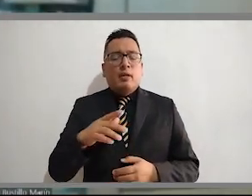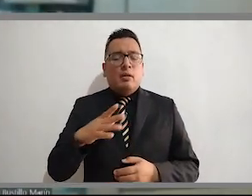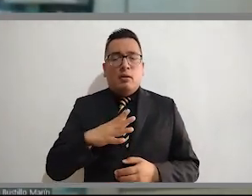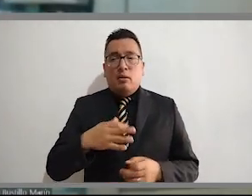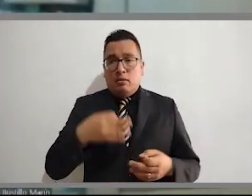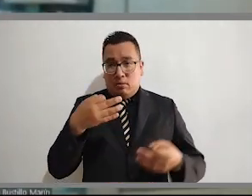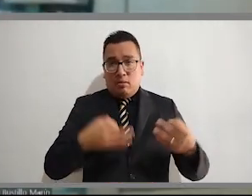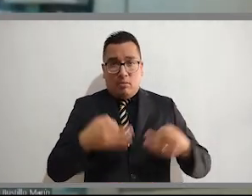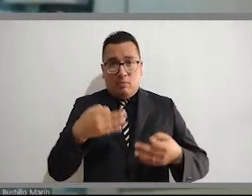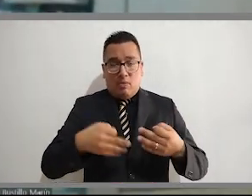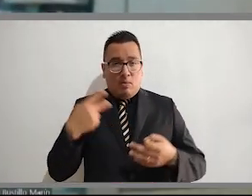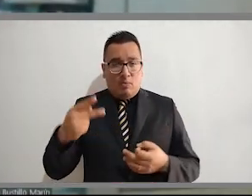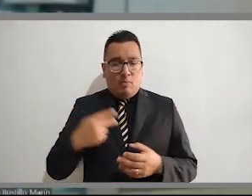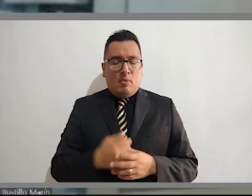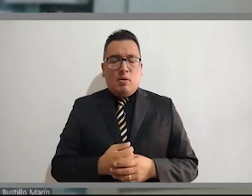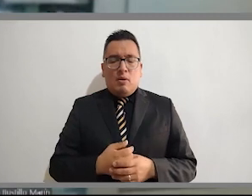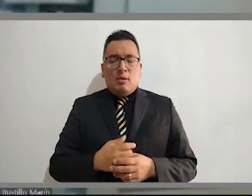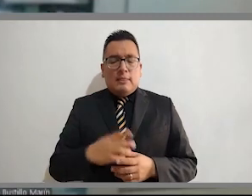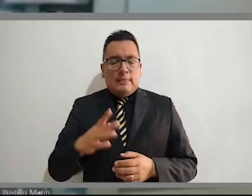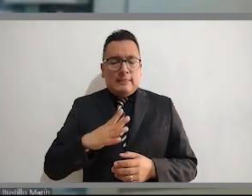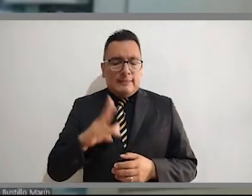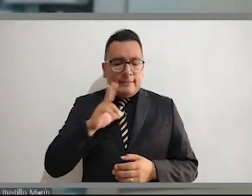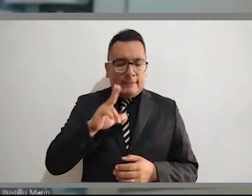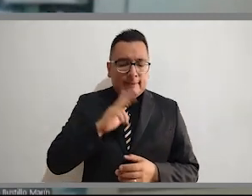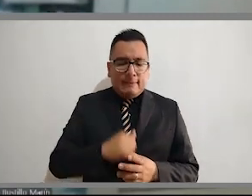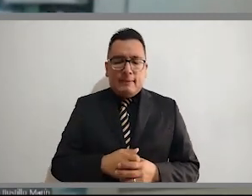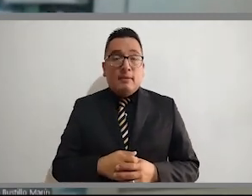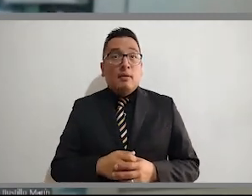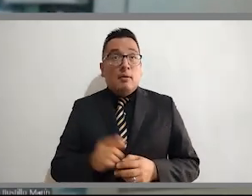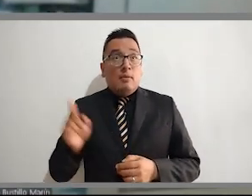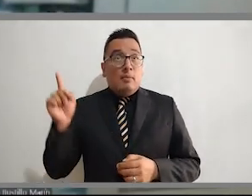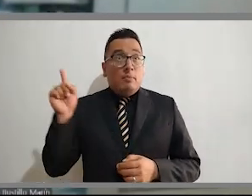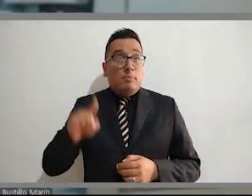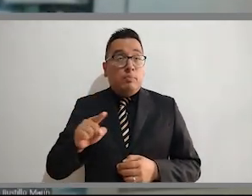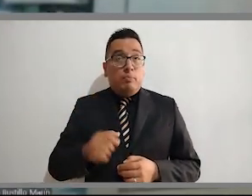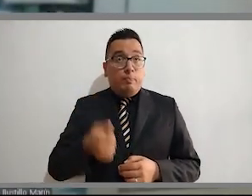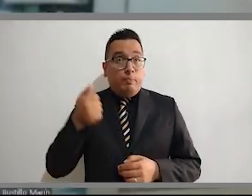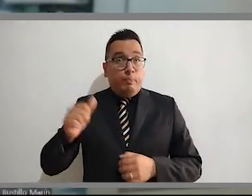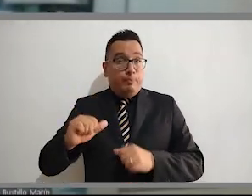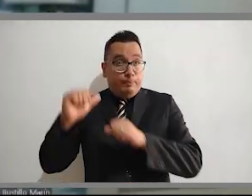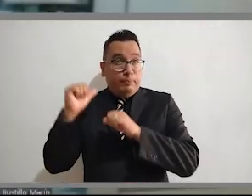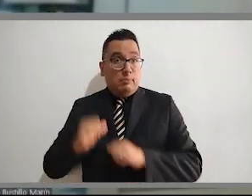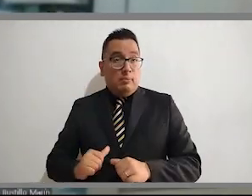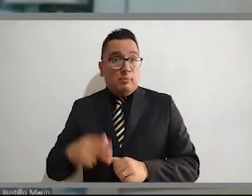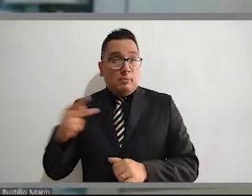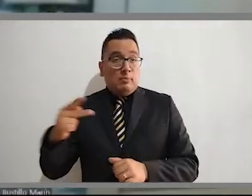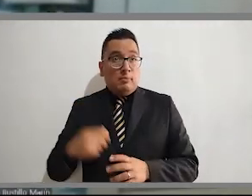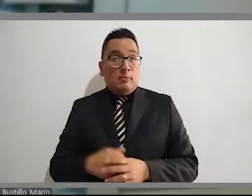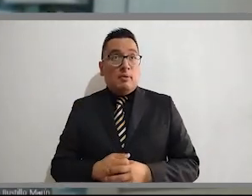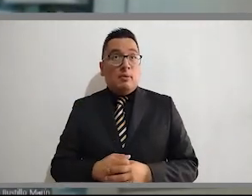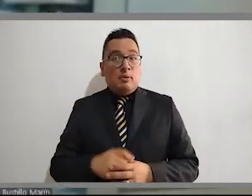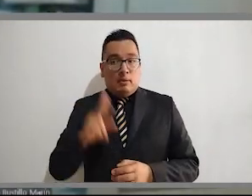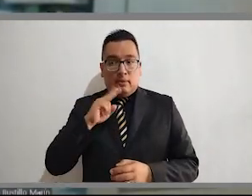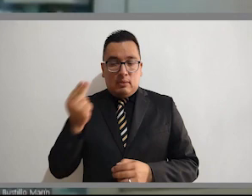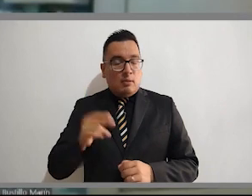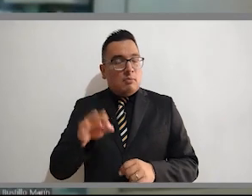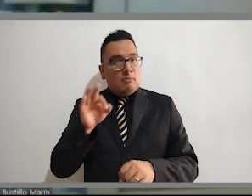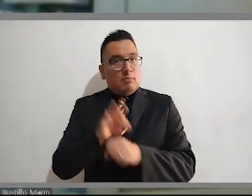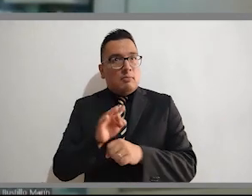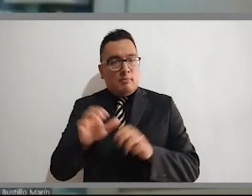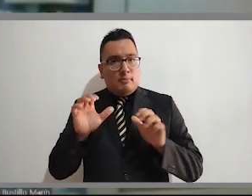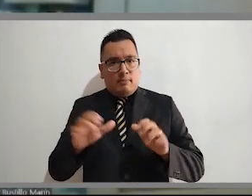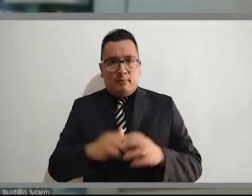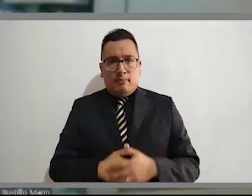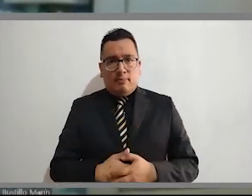Tribunal Electoral local emitió medidas cautelares y ordenó a 6 autoridades del Estado que le emitieran medidas de